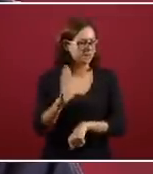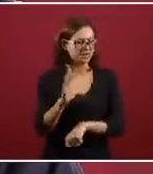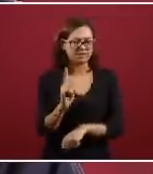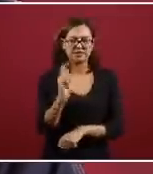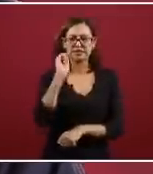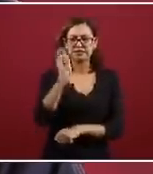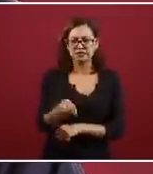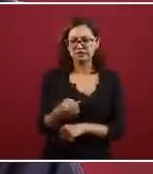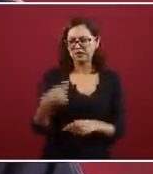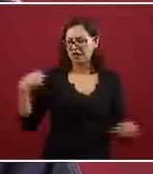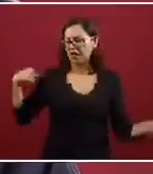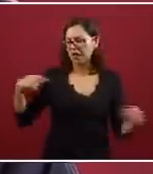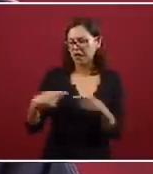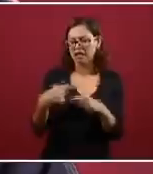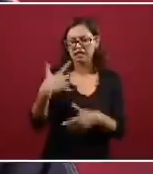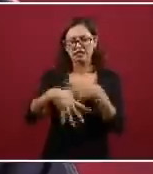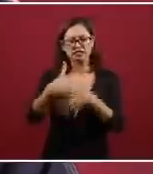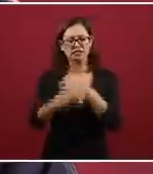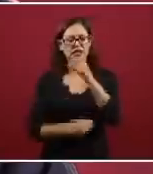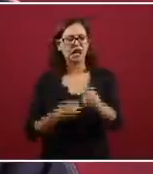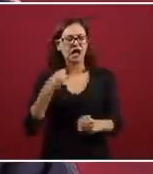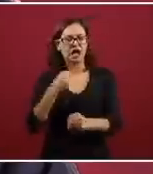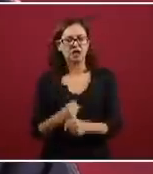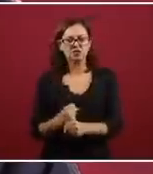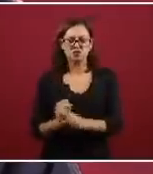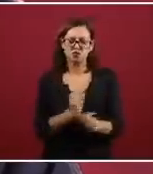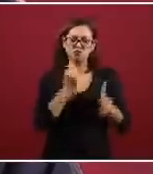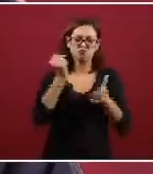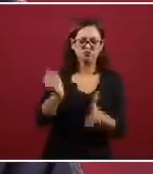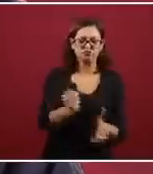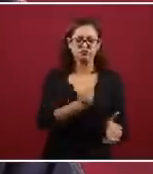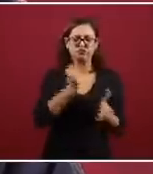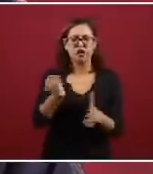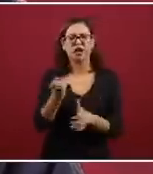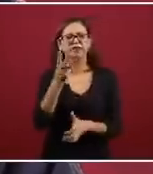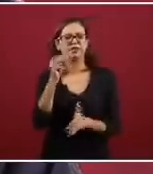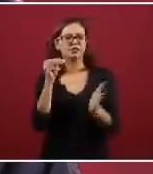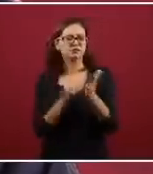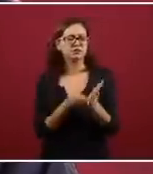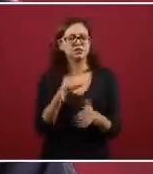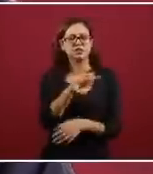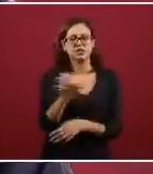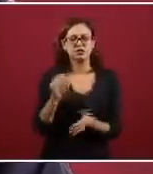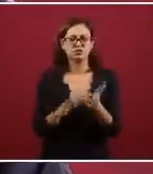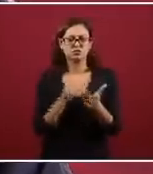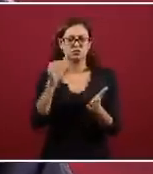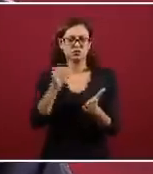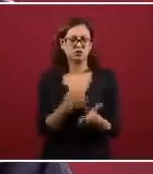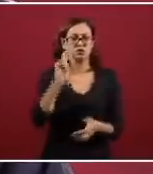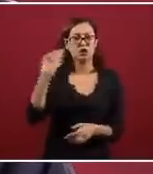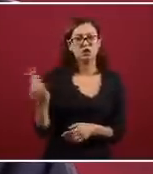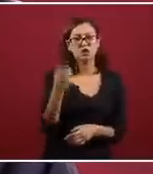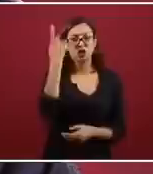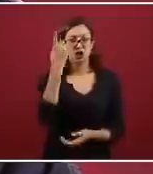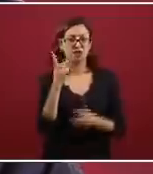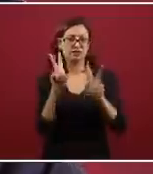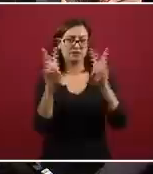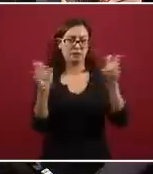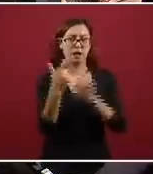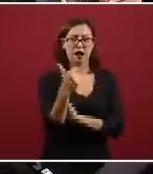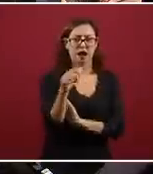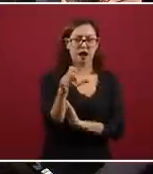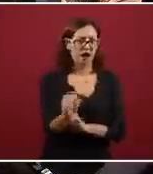Fermaca ha invertido en los últimos 15 años aquí en el país alrededor de 3.500 millones de dólares en toda su red de gasoductos.